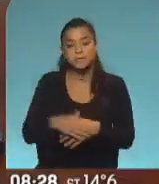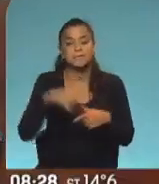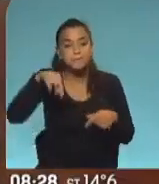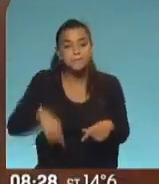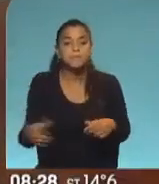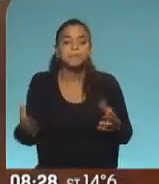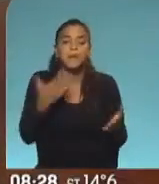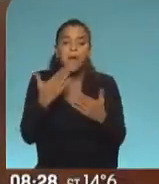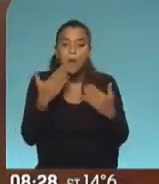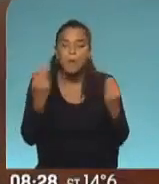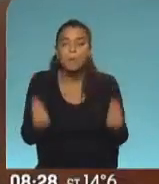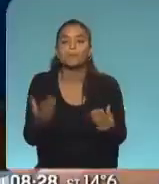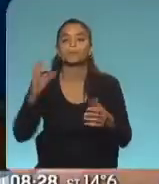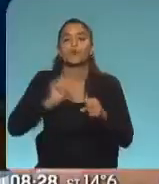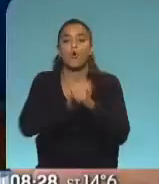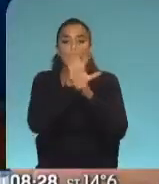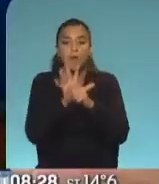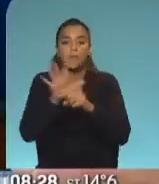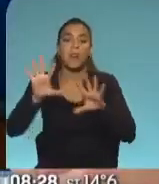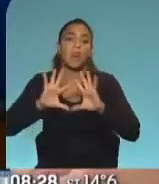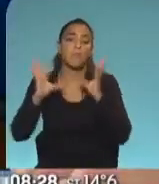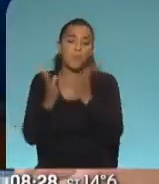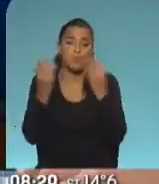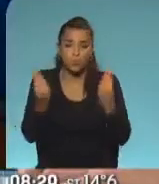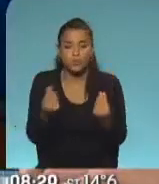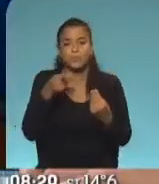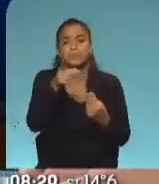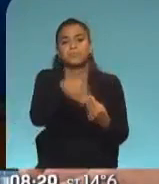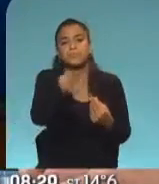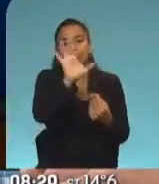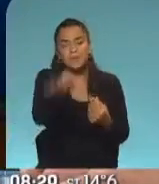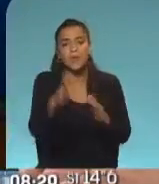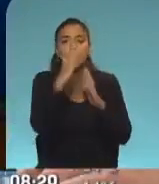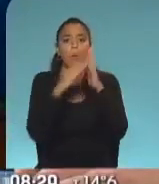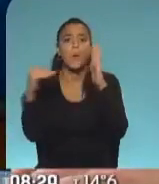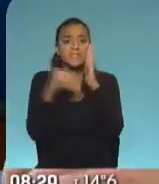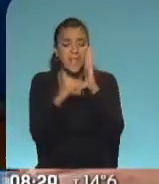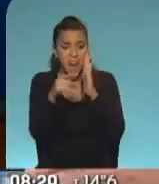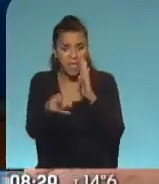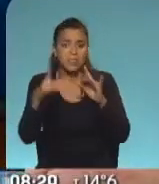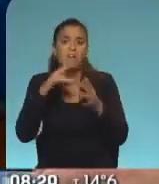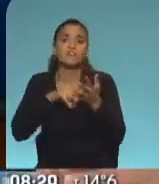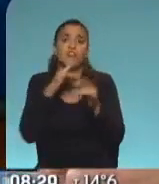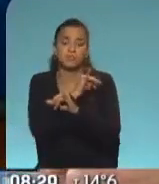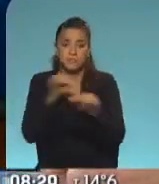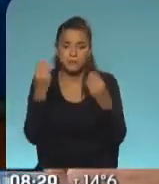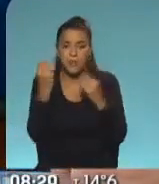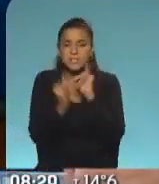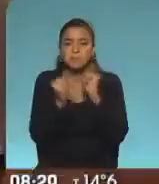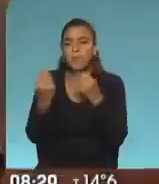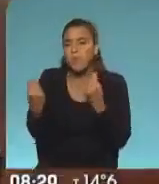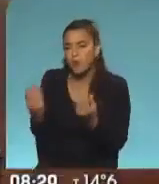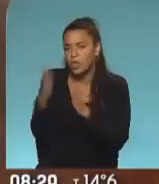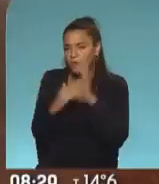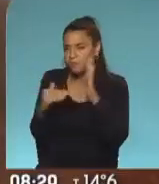Hablamos ahora de lo que ocurre con el coronavirus en el mundo. Ustedes saben que Nueva Zelanda es noticia y José Natanzo nos explica por qué. ¿Por qué,